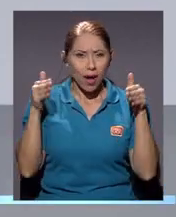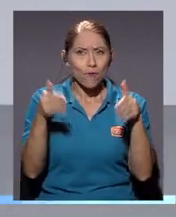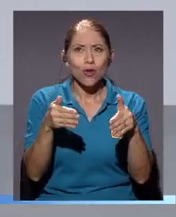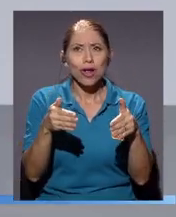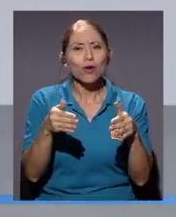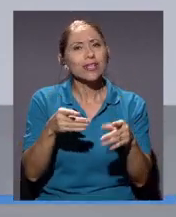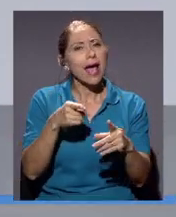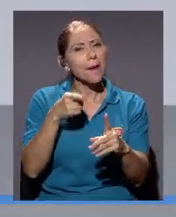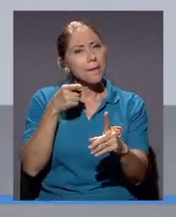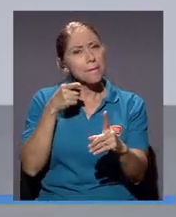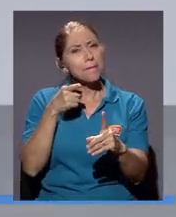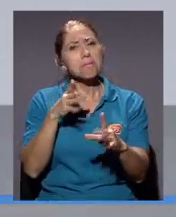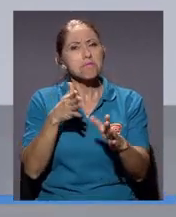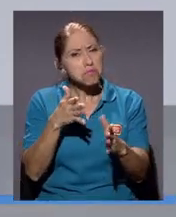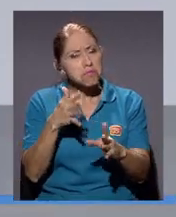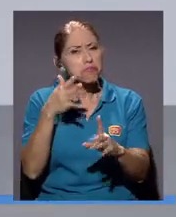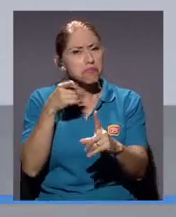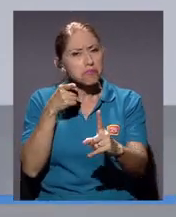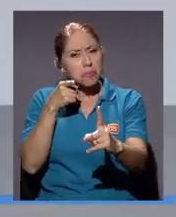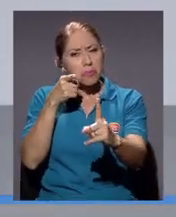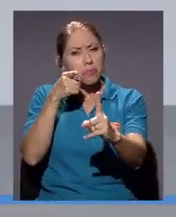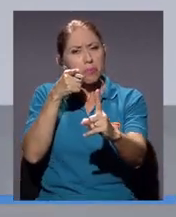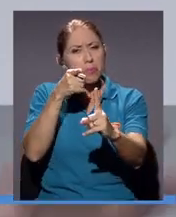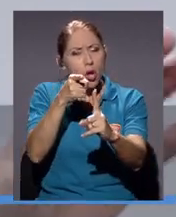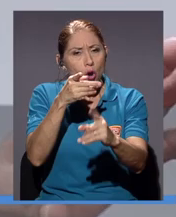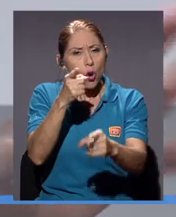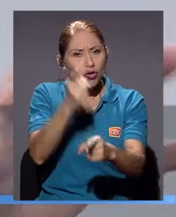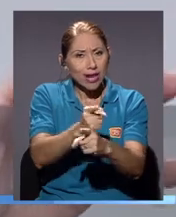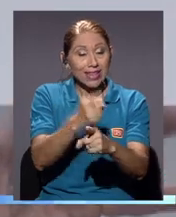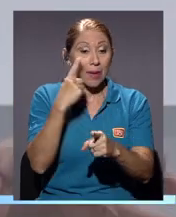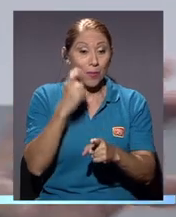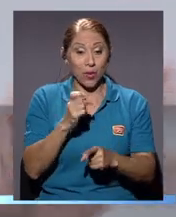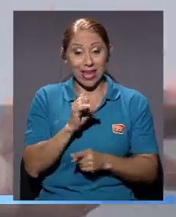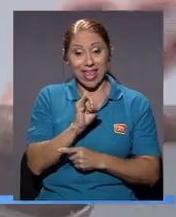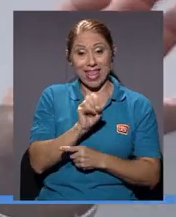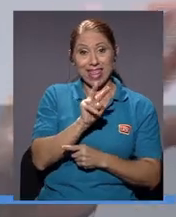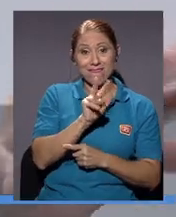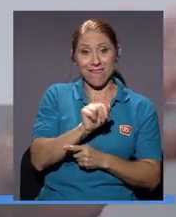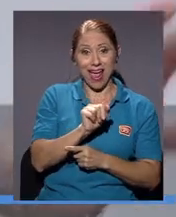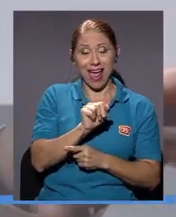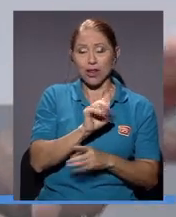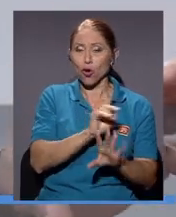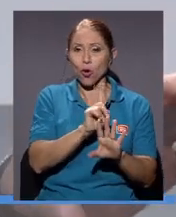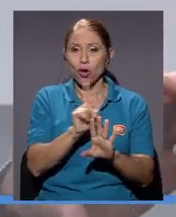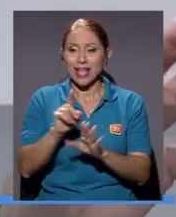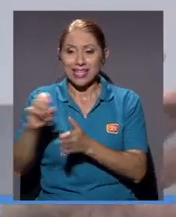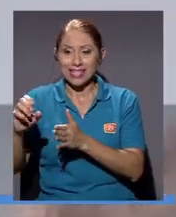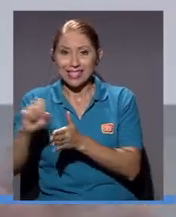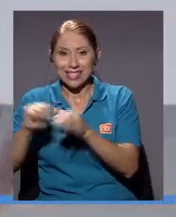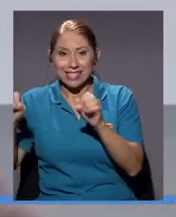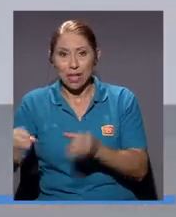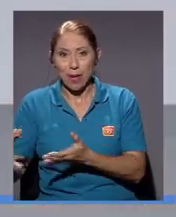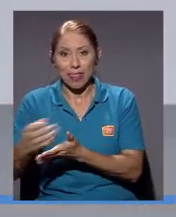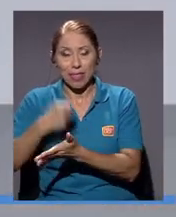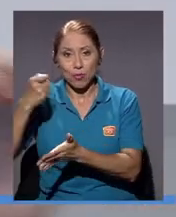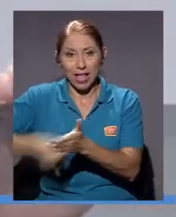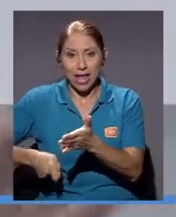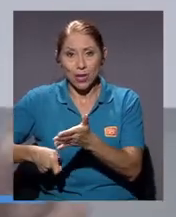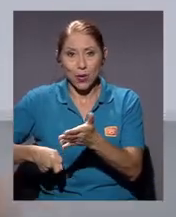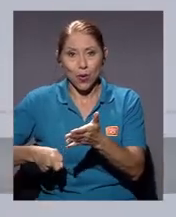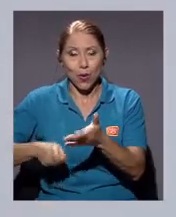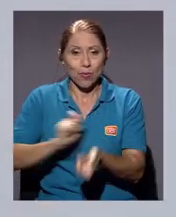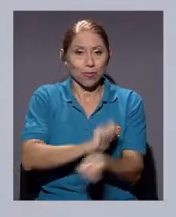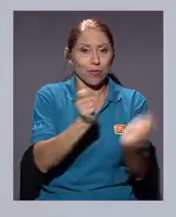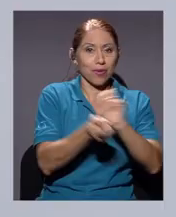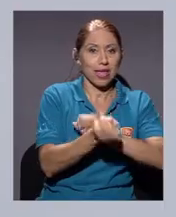va en una dirección relativamente correcta en el sentido de pasar del impuesto del iva perdón del sistema tributario al iva porque ahí es